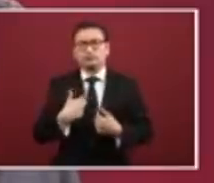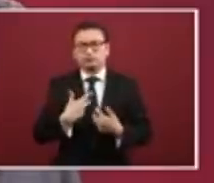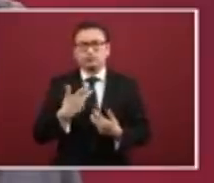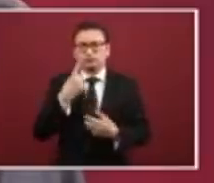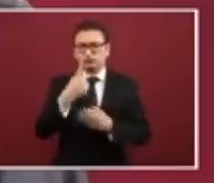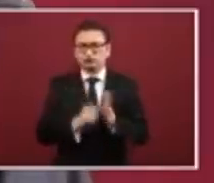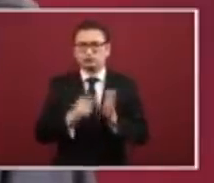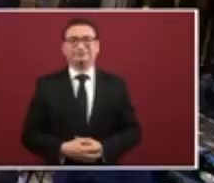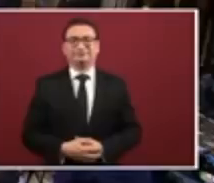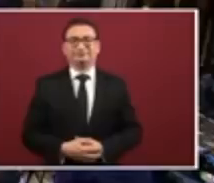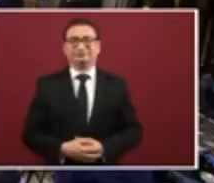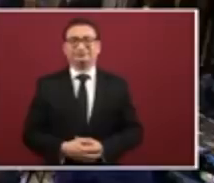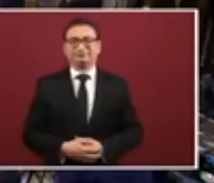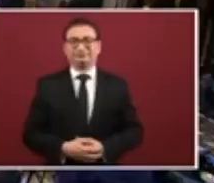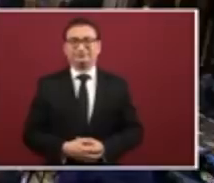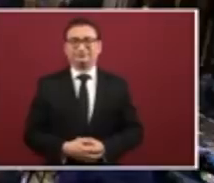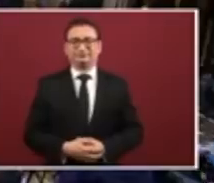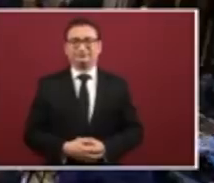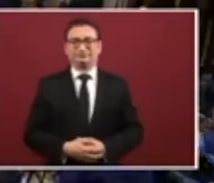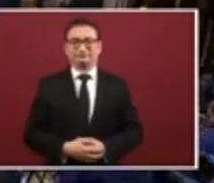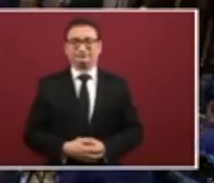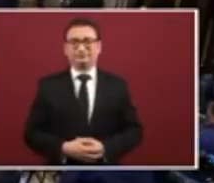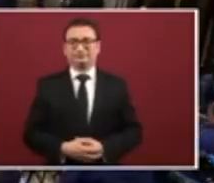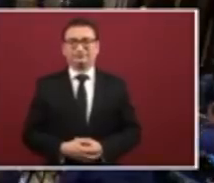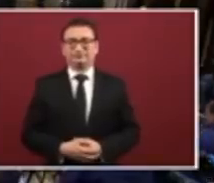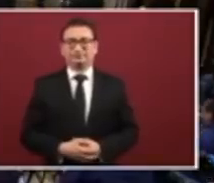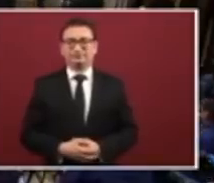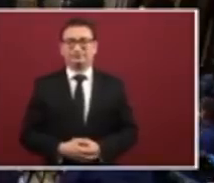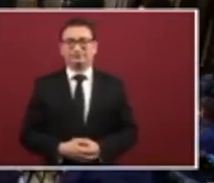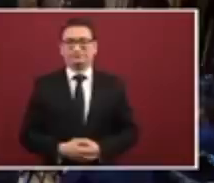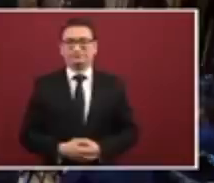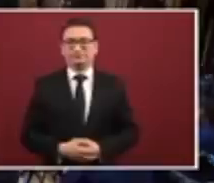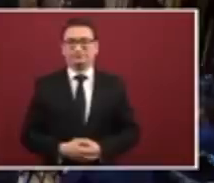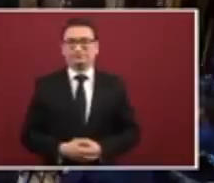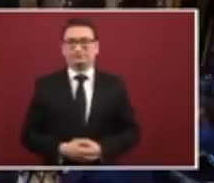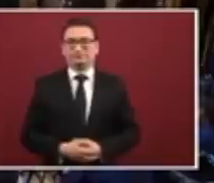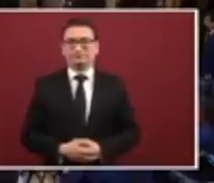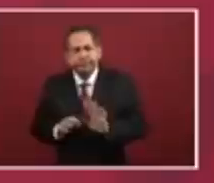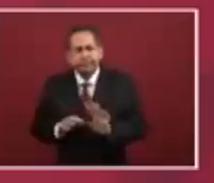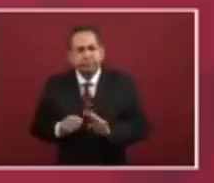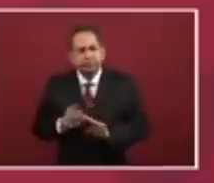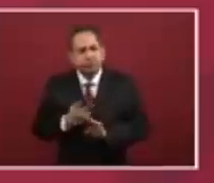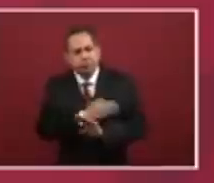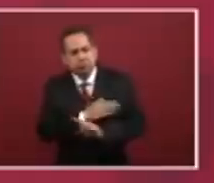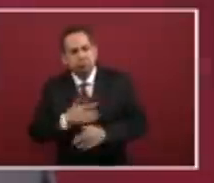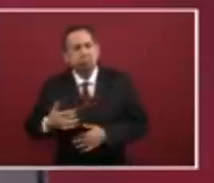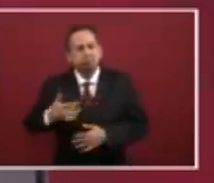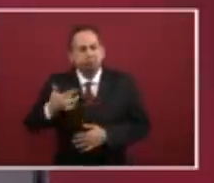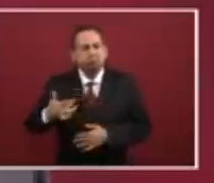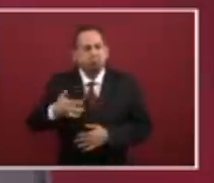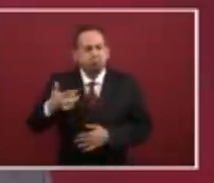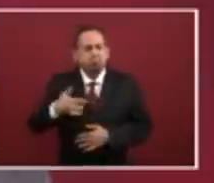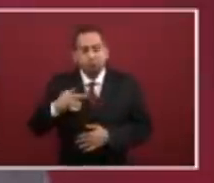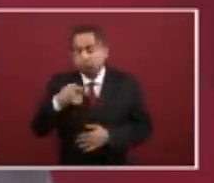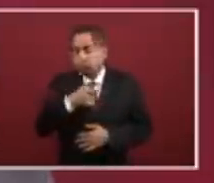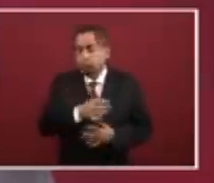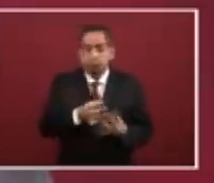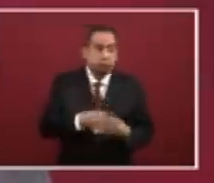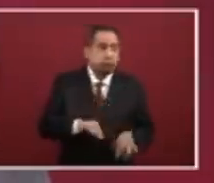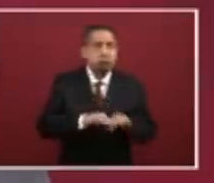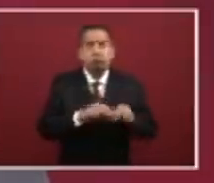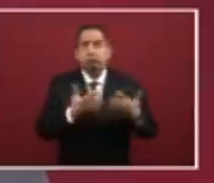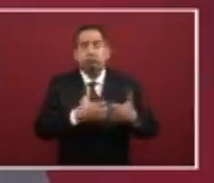el primero que la paraestatal llevará a cabo después de 40 años a fin de impulsarla. Es una obra muy importante.